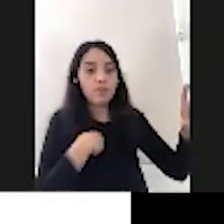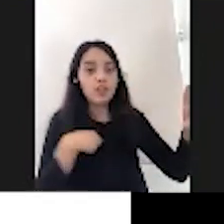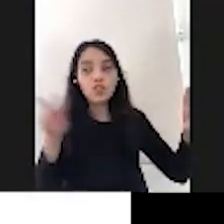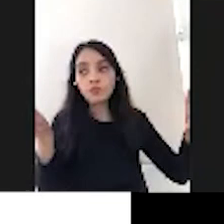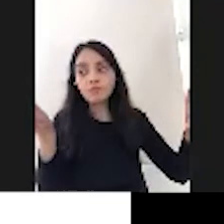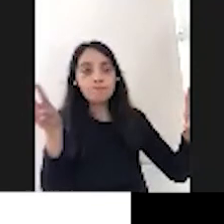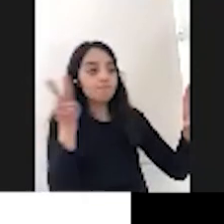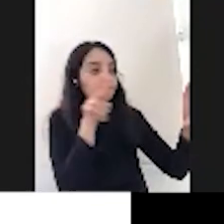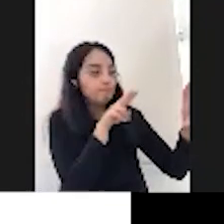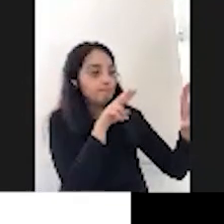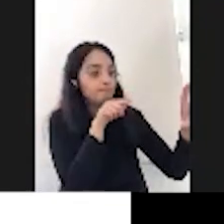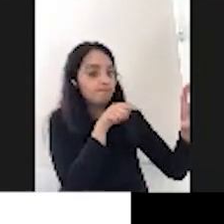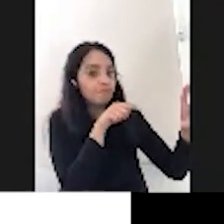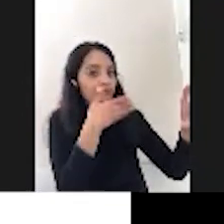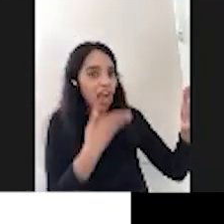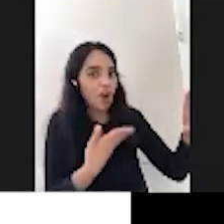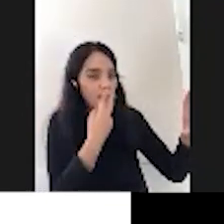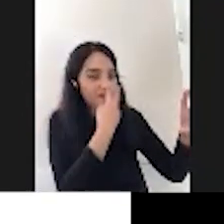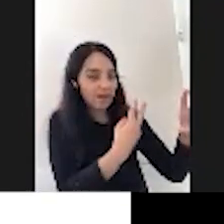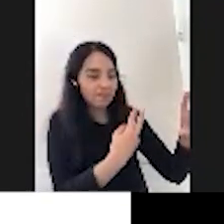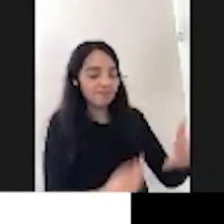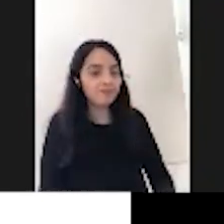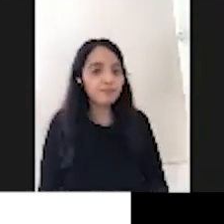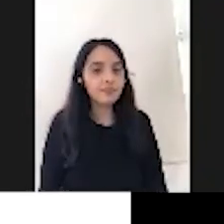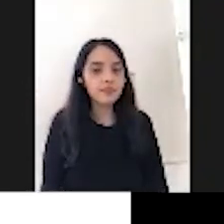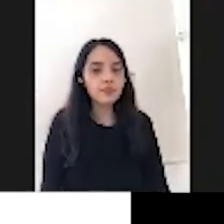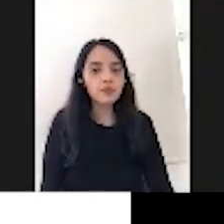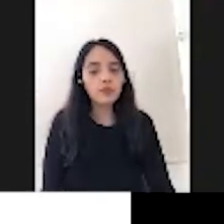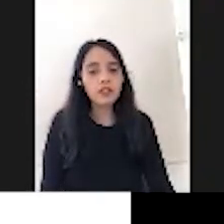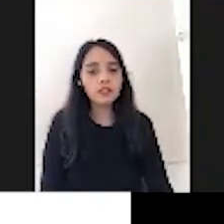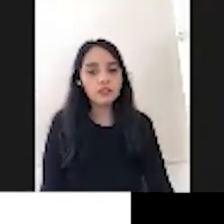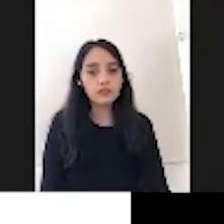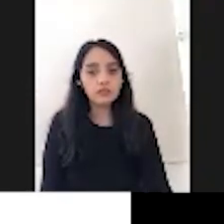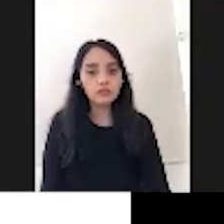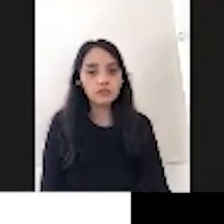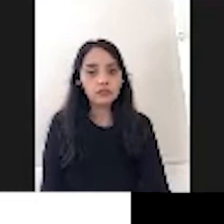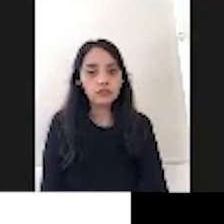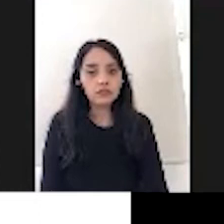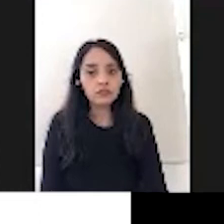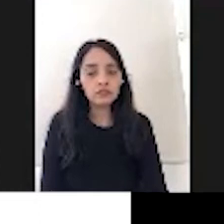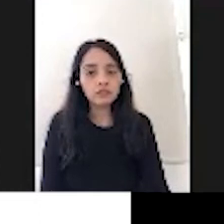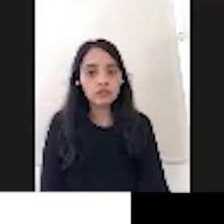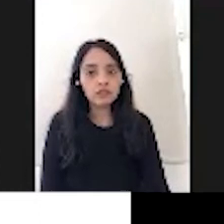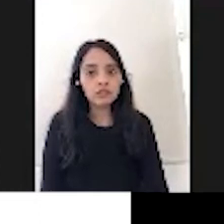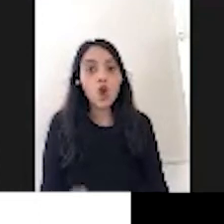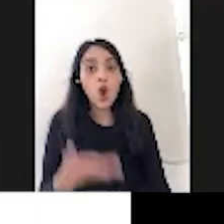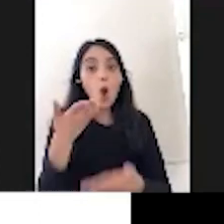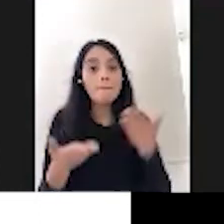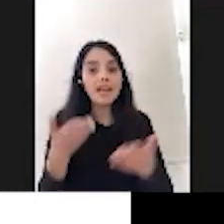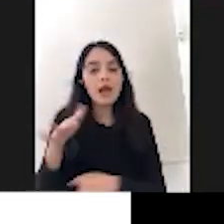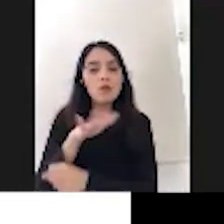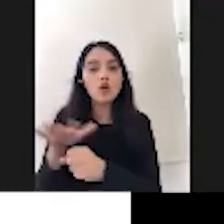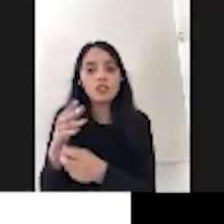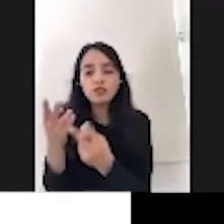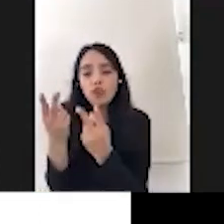personas decían ya, ahora quiero que venga el estímulo. Y entonces comparamos una situación pasiva con una situación